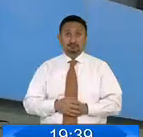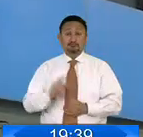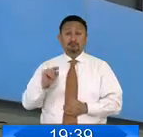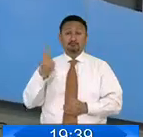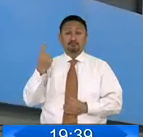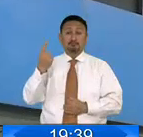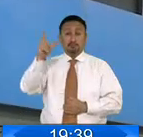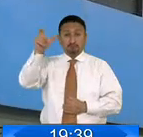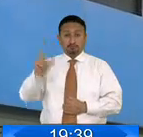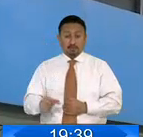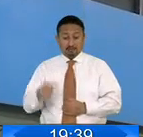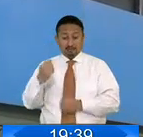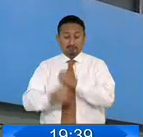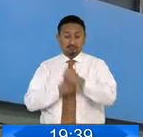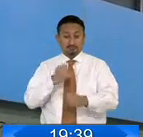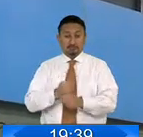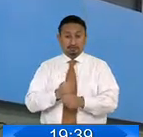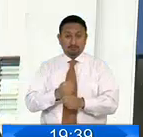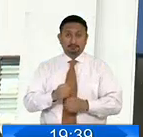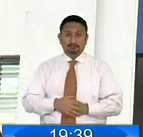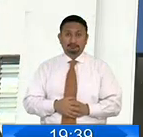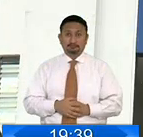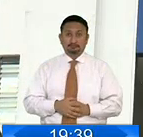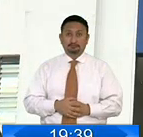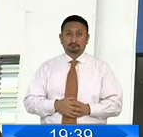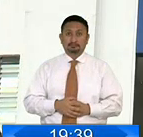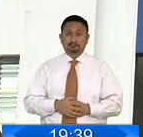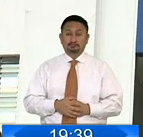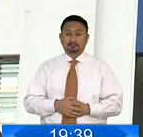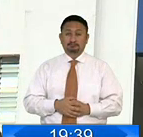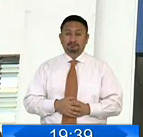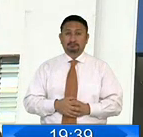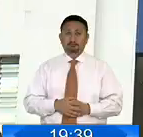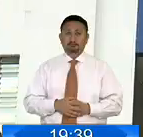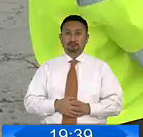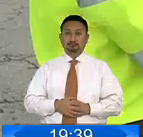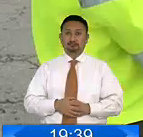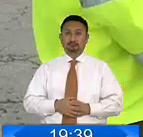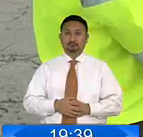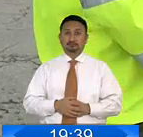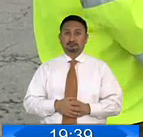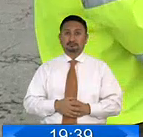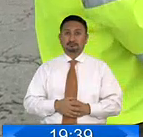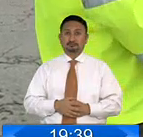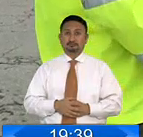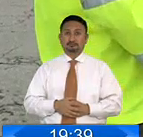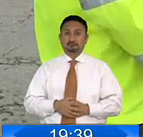primer caso registrado de femicidio en los dos primeros meses del 2021 informó iván